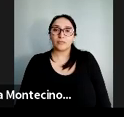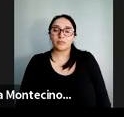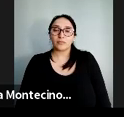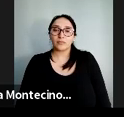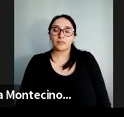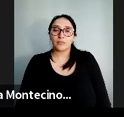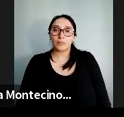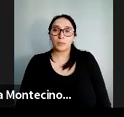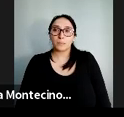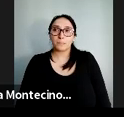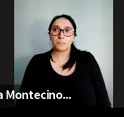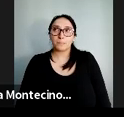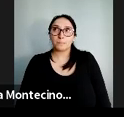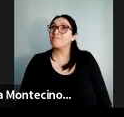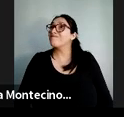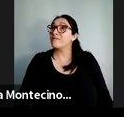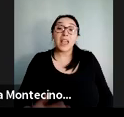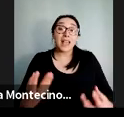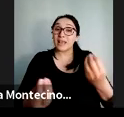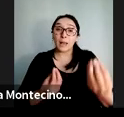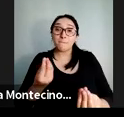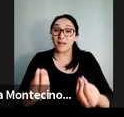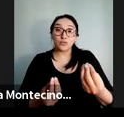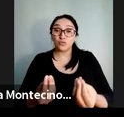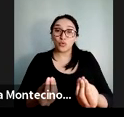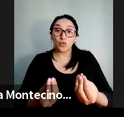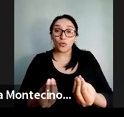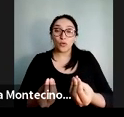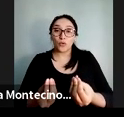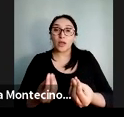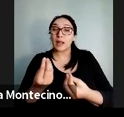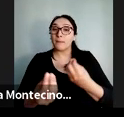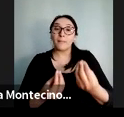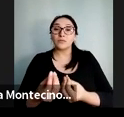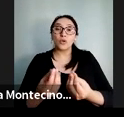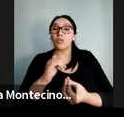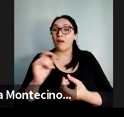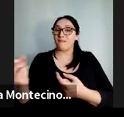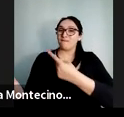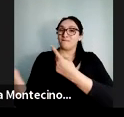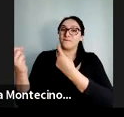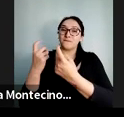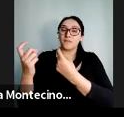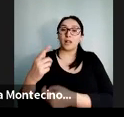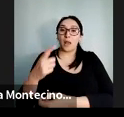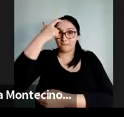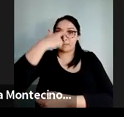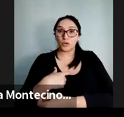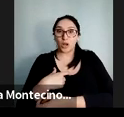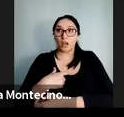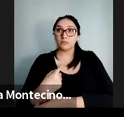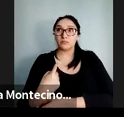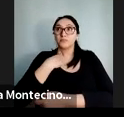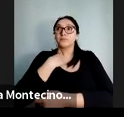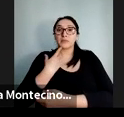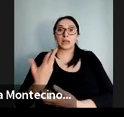Ahora, ¿qué ocurrió, cierto, tras el ataque? ¿Qué efectos o acciones de autodefensa desarrollaron las compañeras que vivieron este tipo de